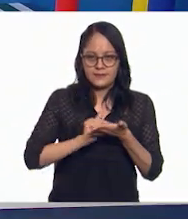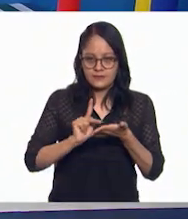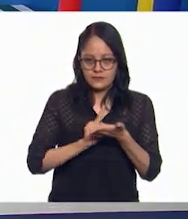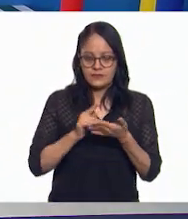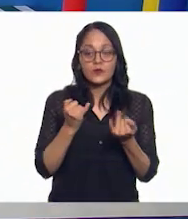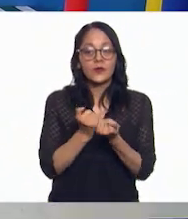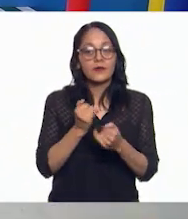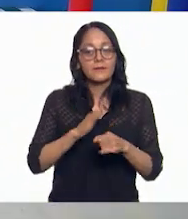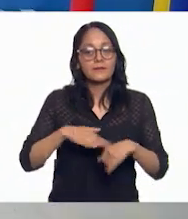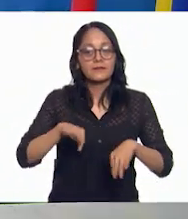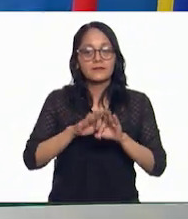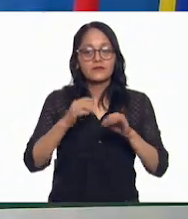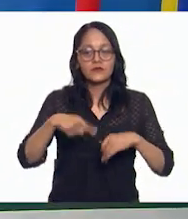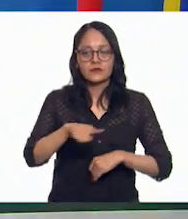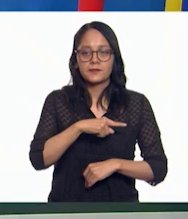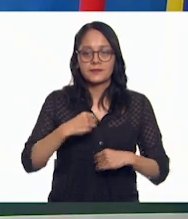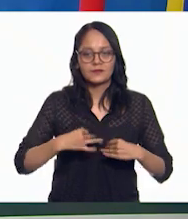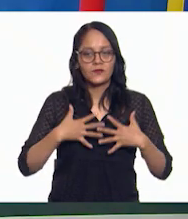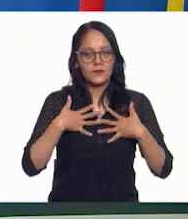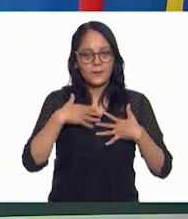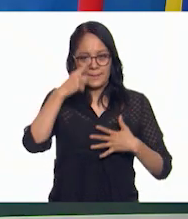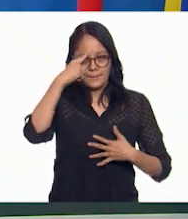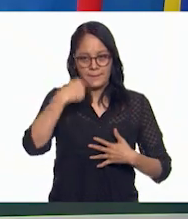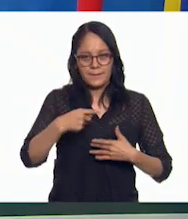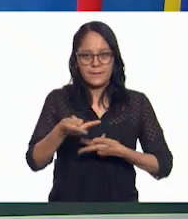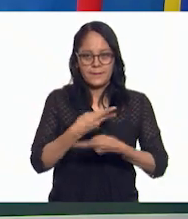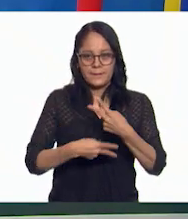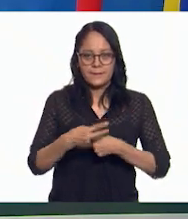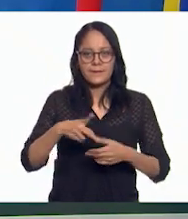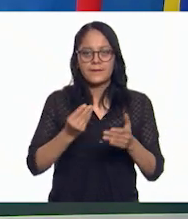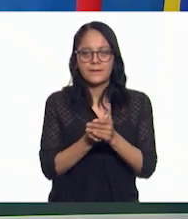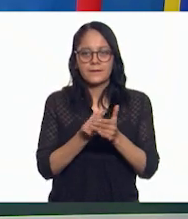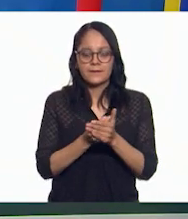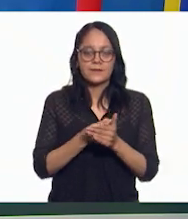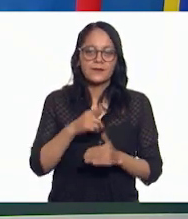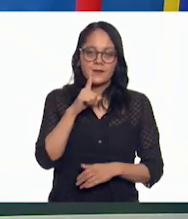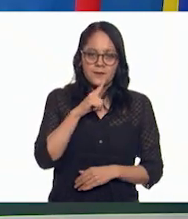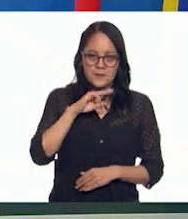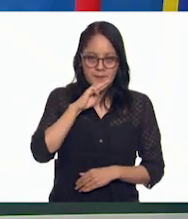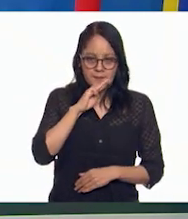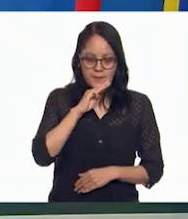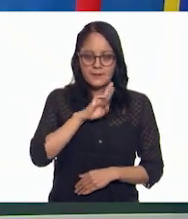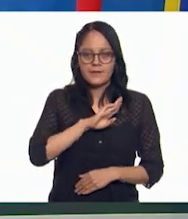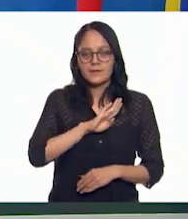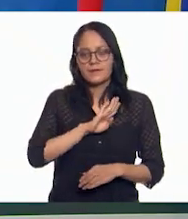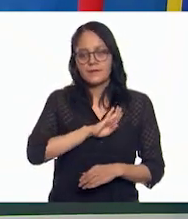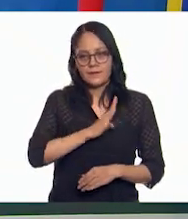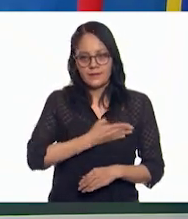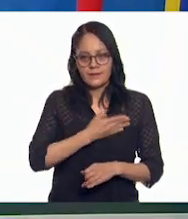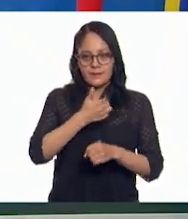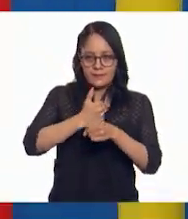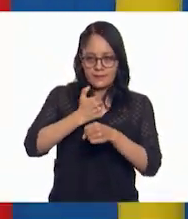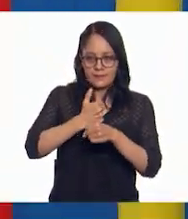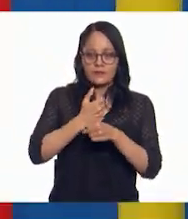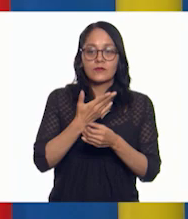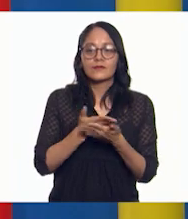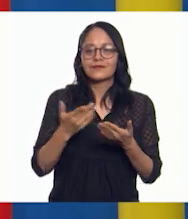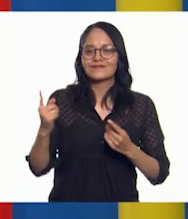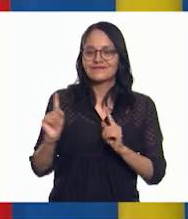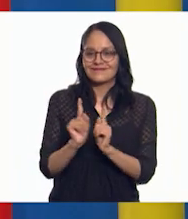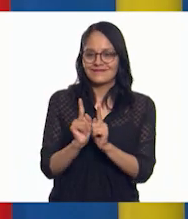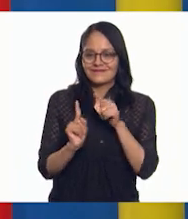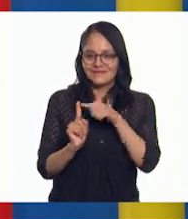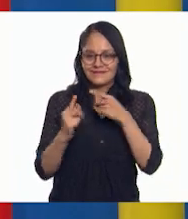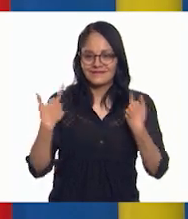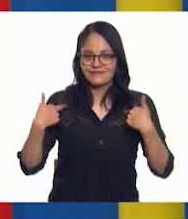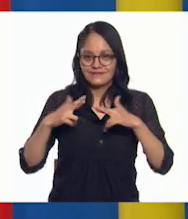el entusiasmo y las ganas de estar en esta clase de lengua materna español para sexto grado, acompañados como siempre de la maestra